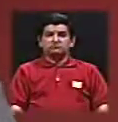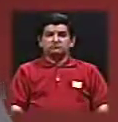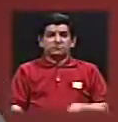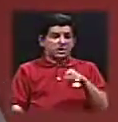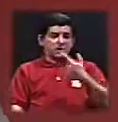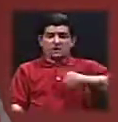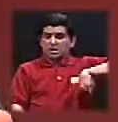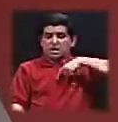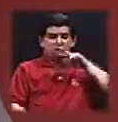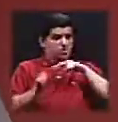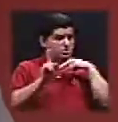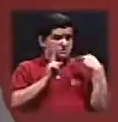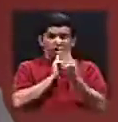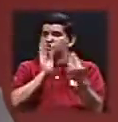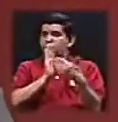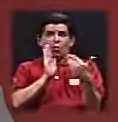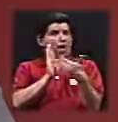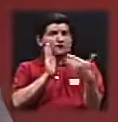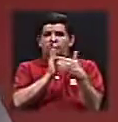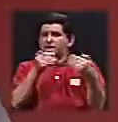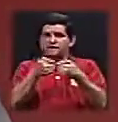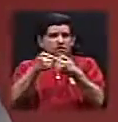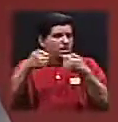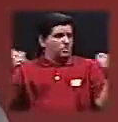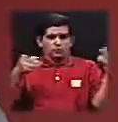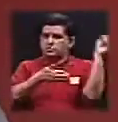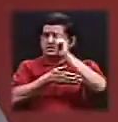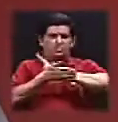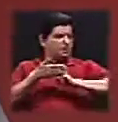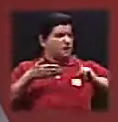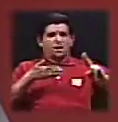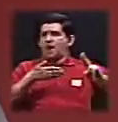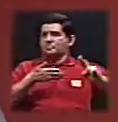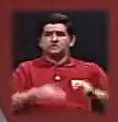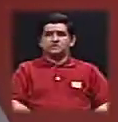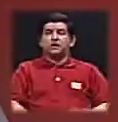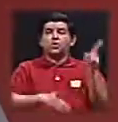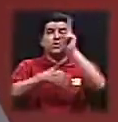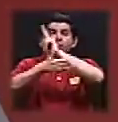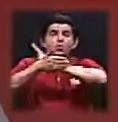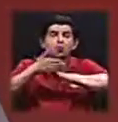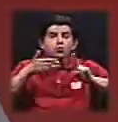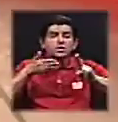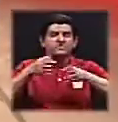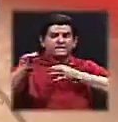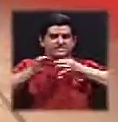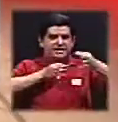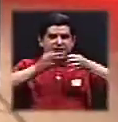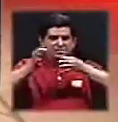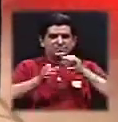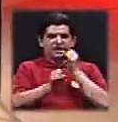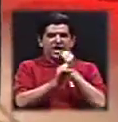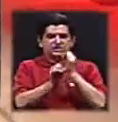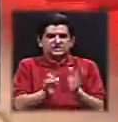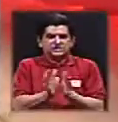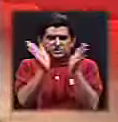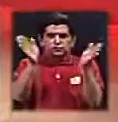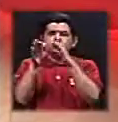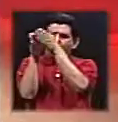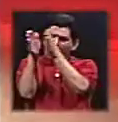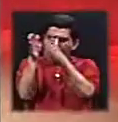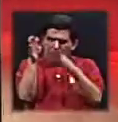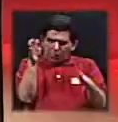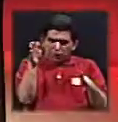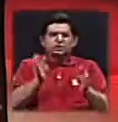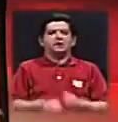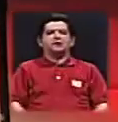desde nuestro punto de vista no afecta a nuestra autonomía universitaria, porque la universidad rinde cuentas como institución pública a la Contraloría